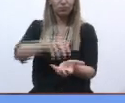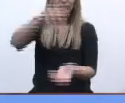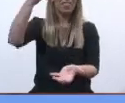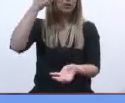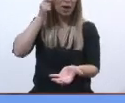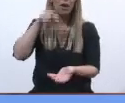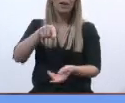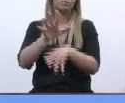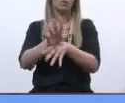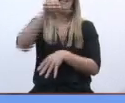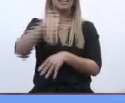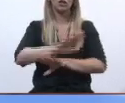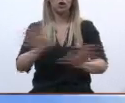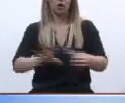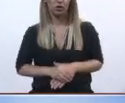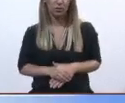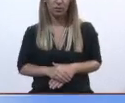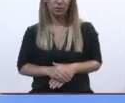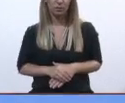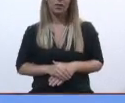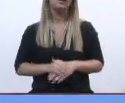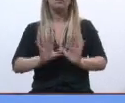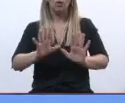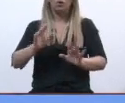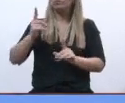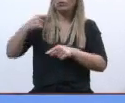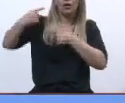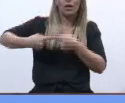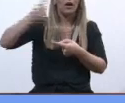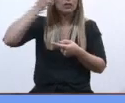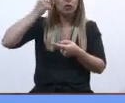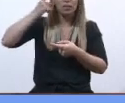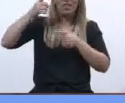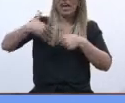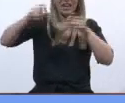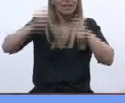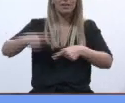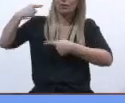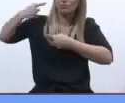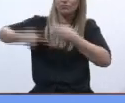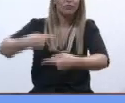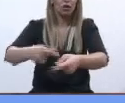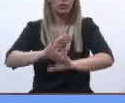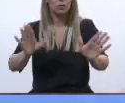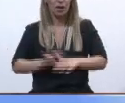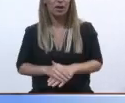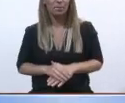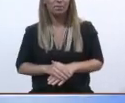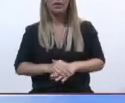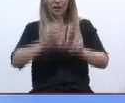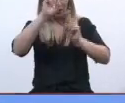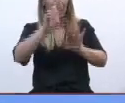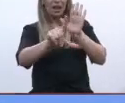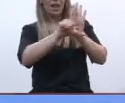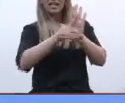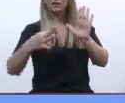de los constituyentes, es siguiendo la tradición argentina y siguiendo su constitución y a sus leyes civiles